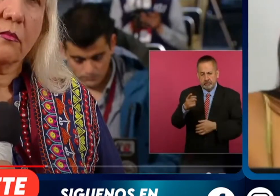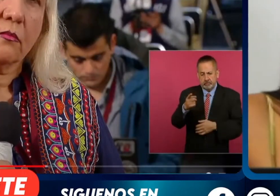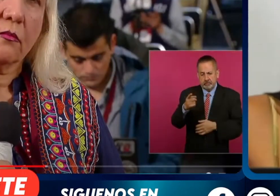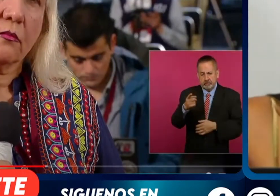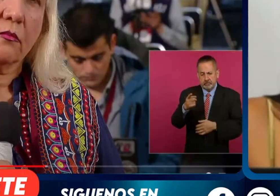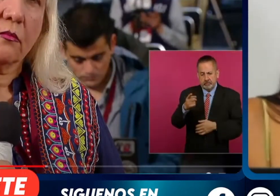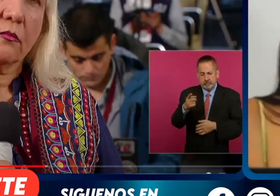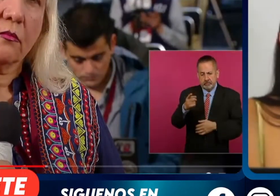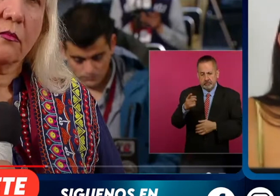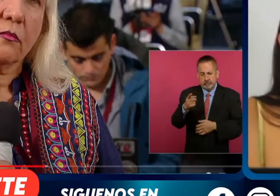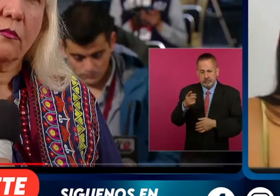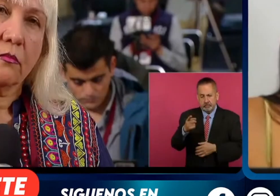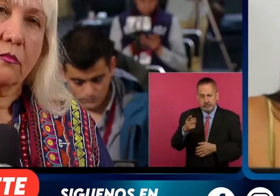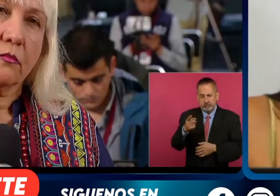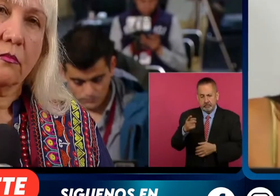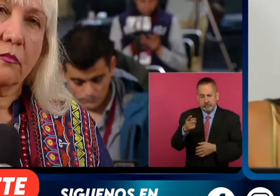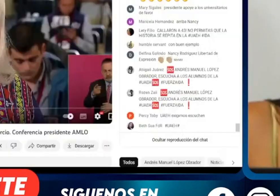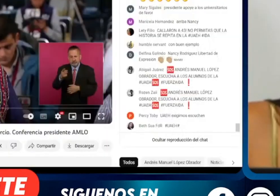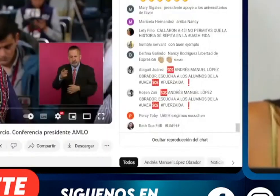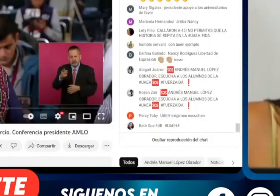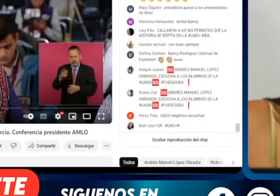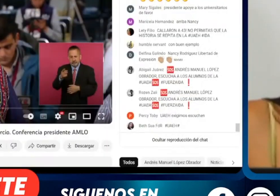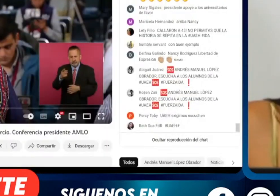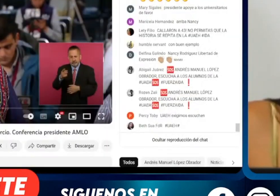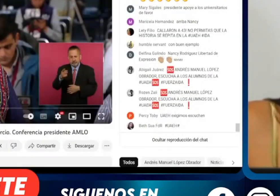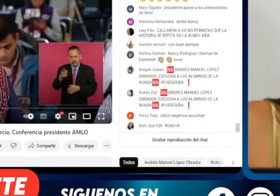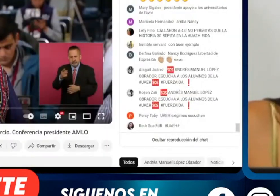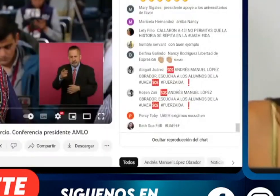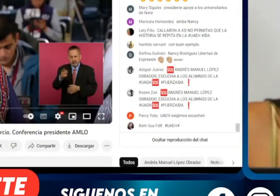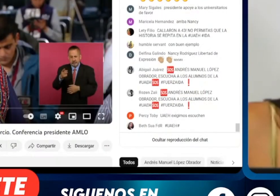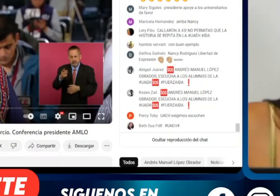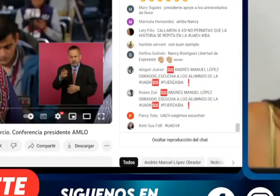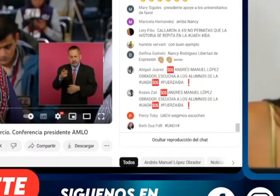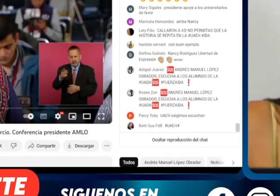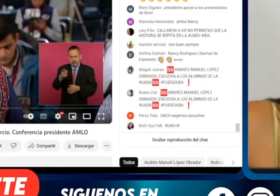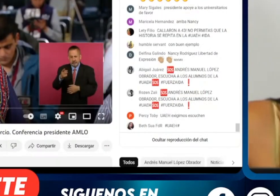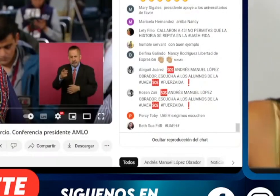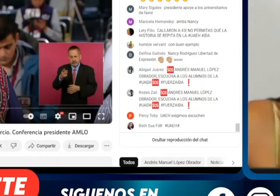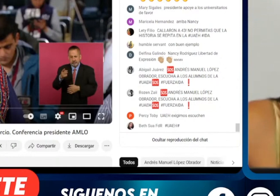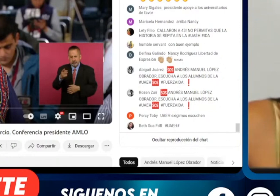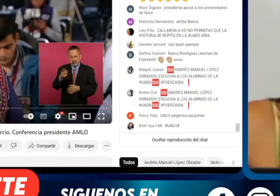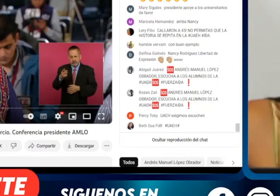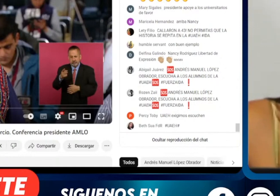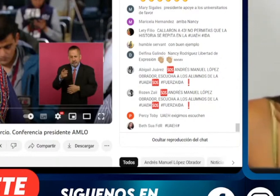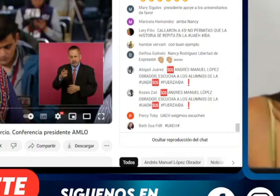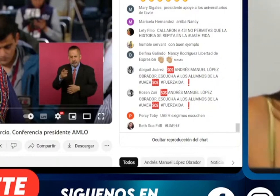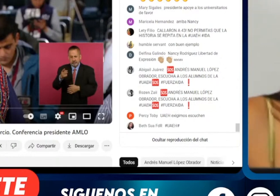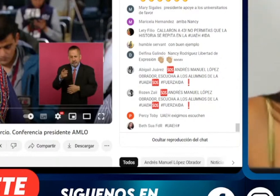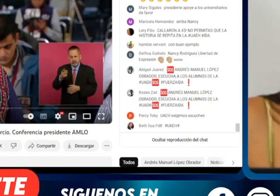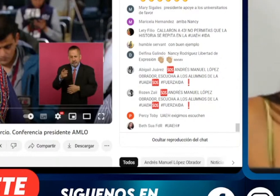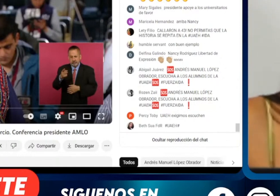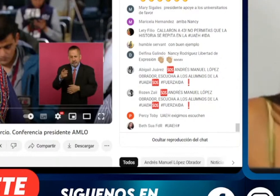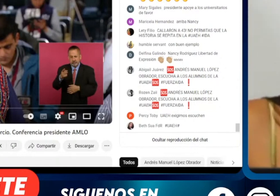Bueno, pues ahí está otro ataque de, pues, generar miedos para que se siga llevando o frenar